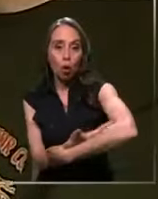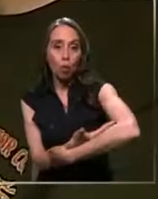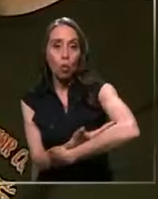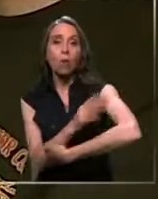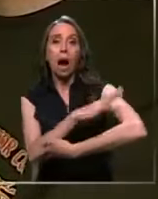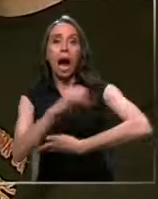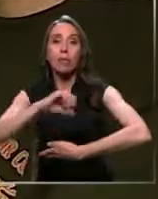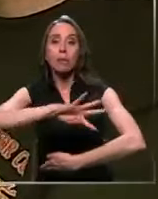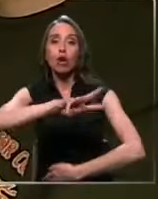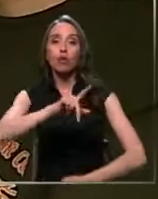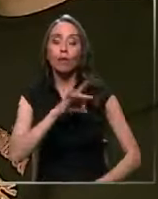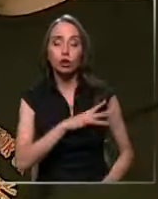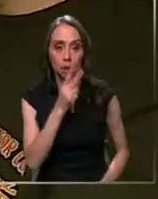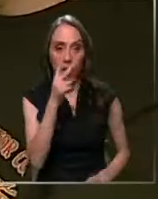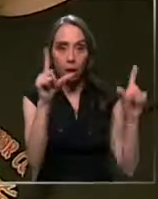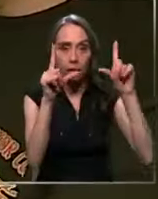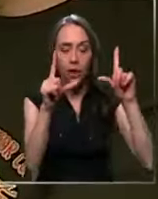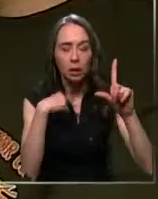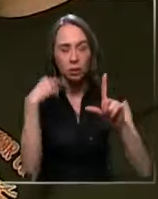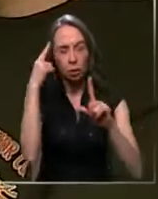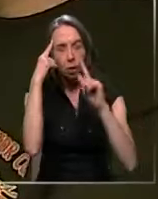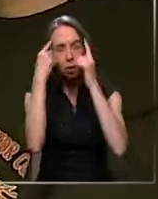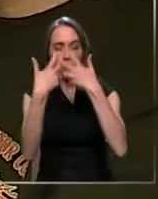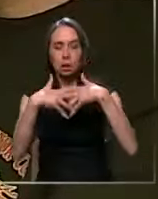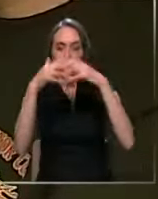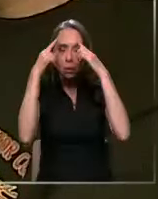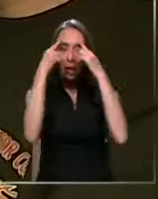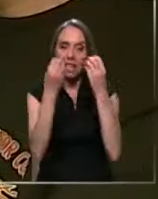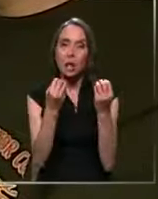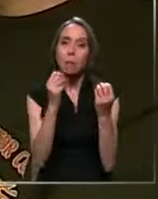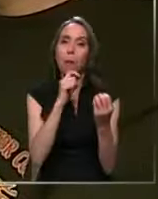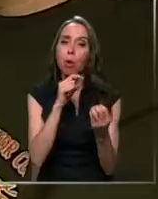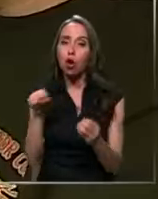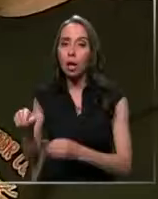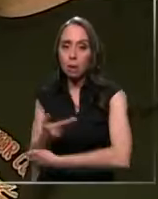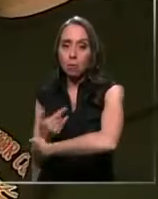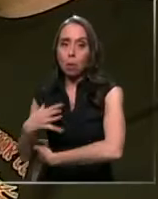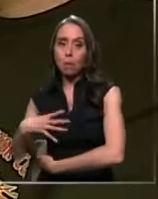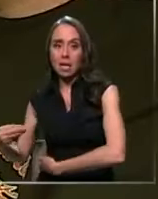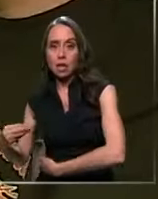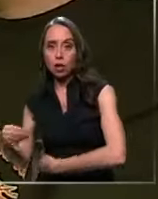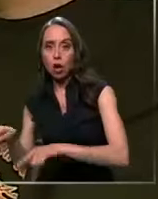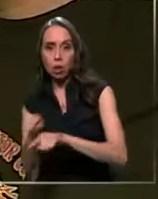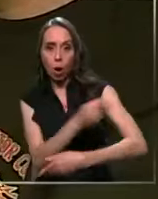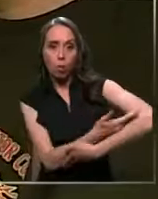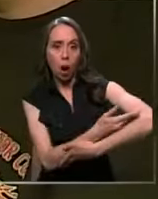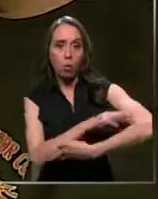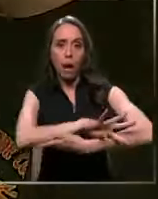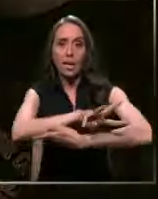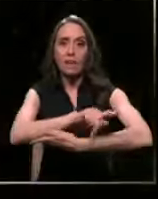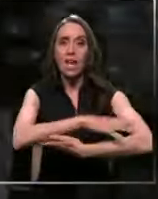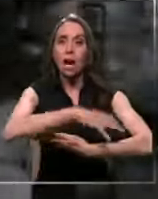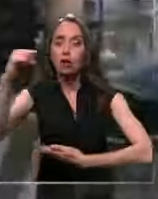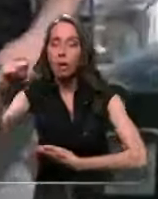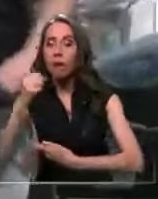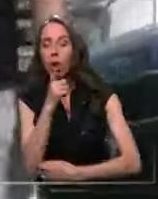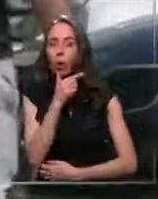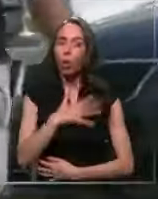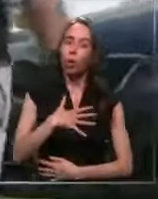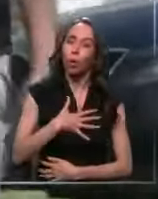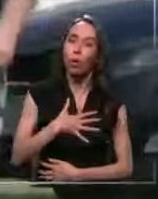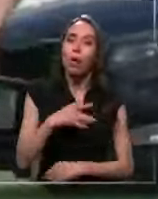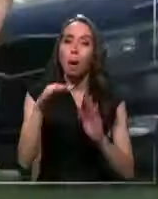adoptados robados en Chile. Y me puse a pensar, ¿qué habrá pasado? ¿Acaso él habrá sido uno de esos niños robados?